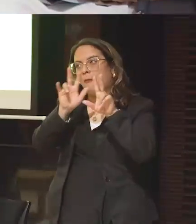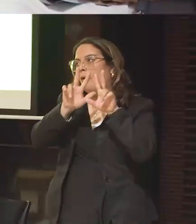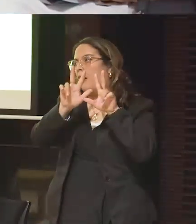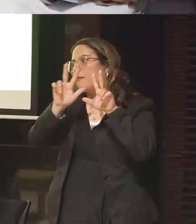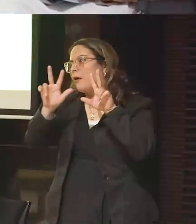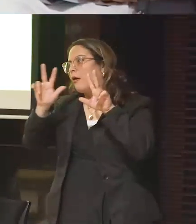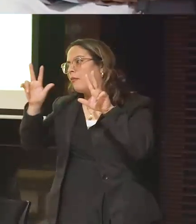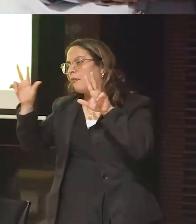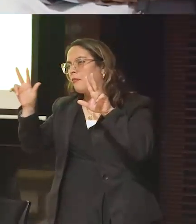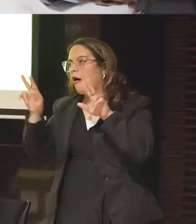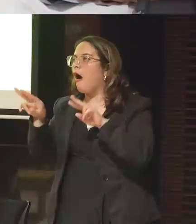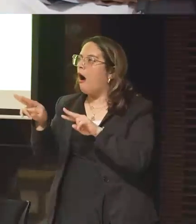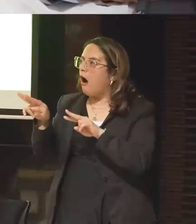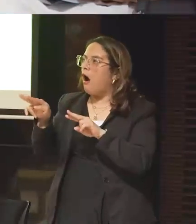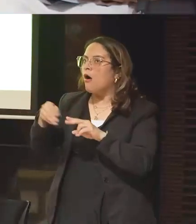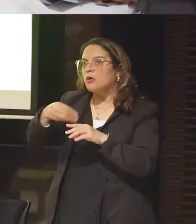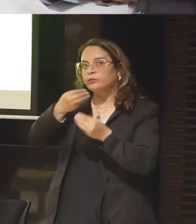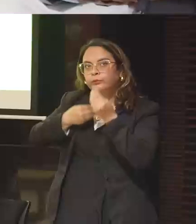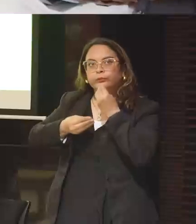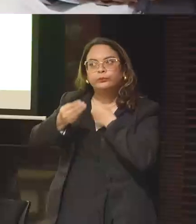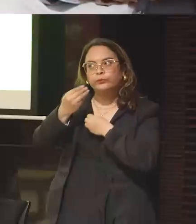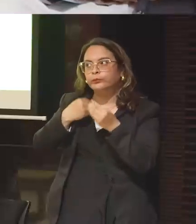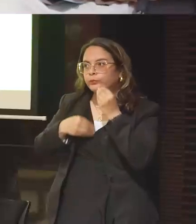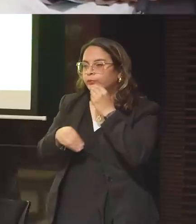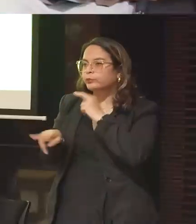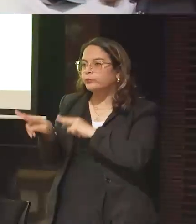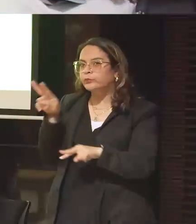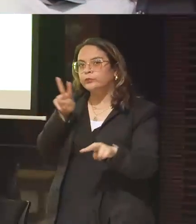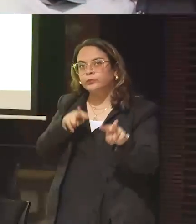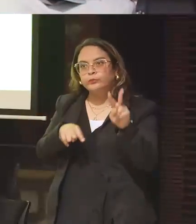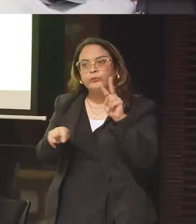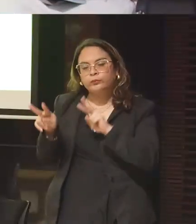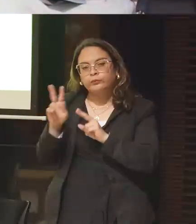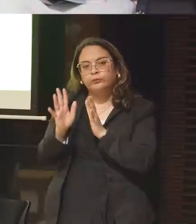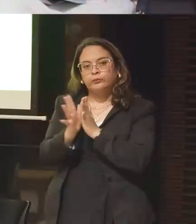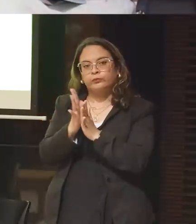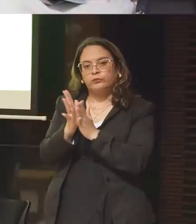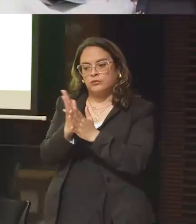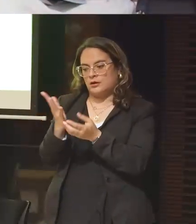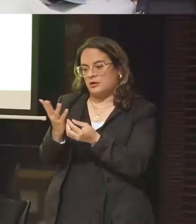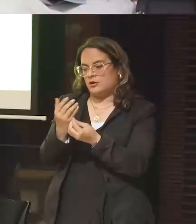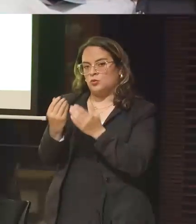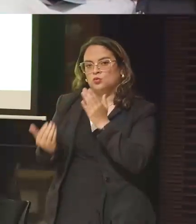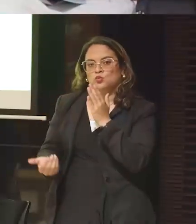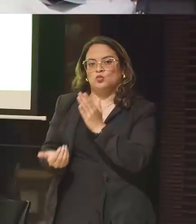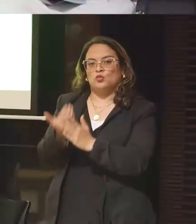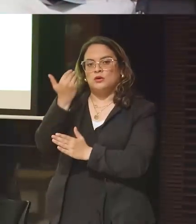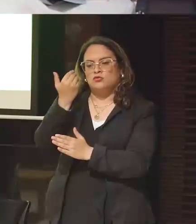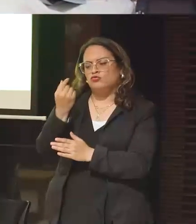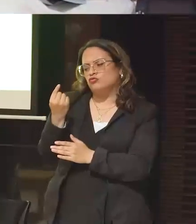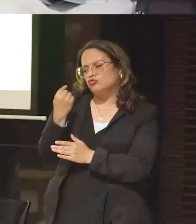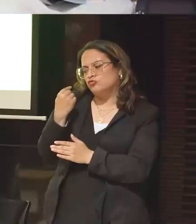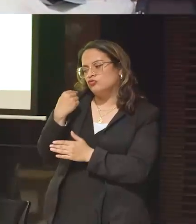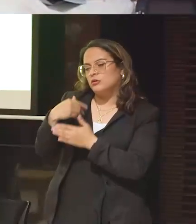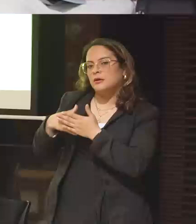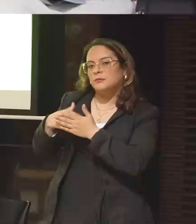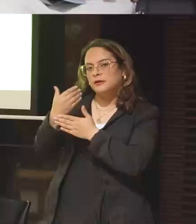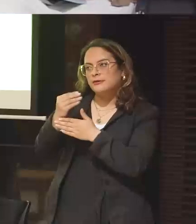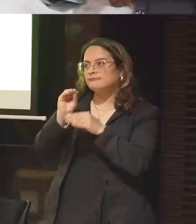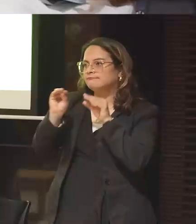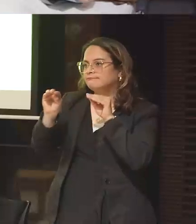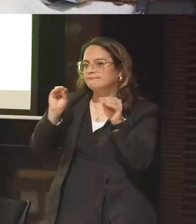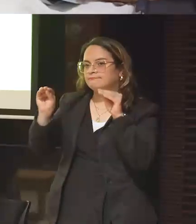pues también tienes más rotación y estamos impulsando a la vez estos artistas emergentes o de mediana trayectoria a convocar